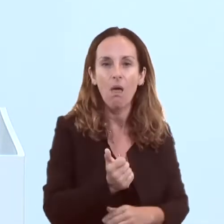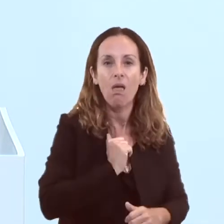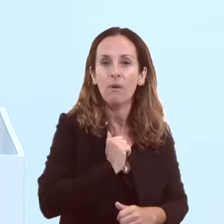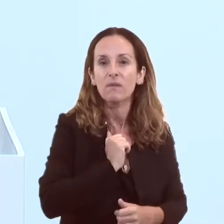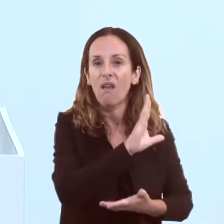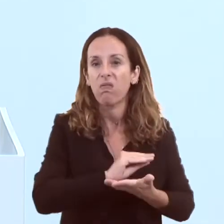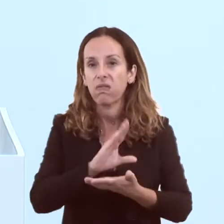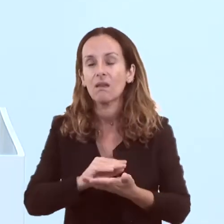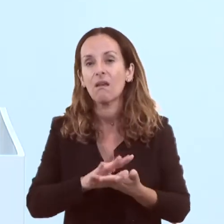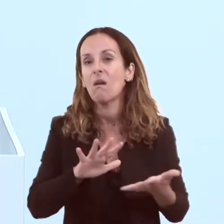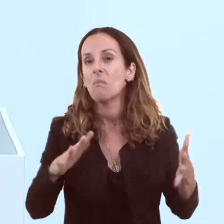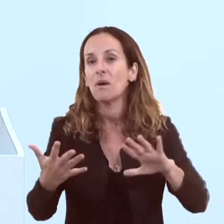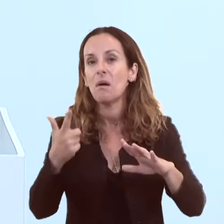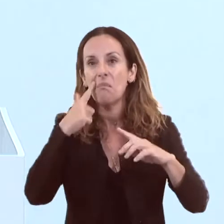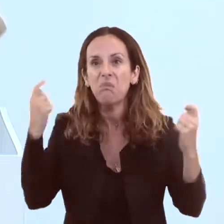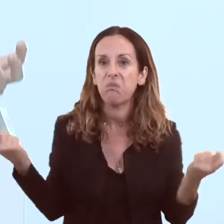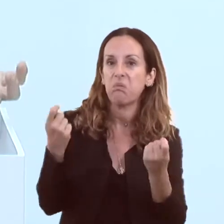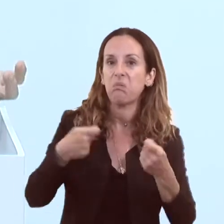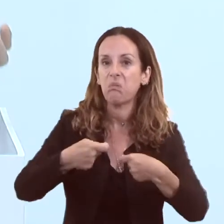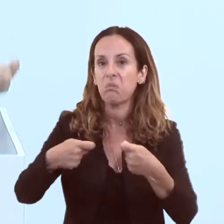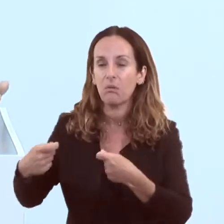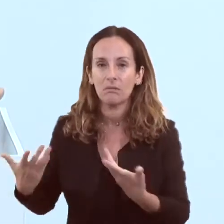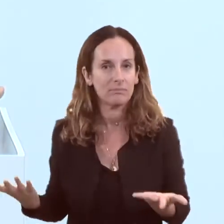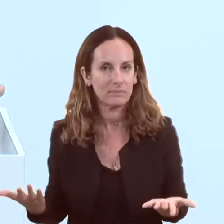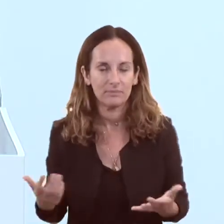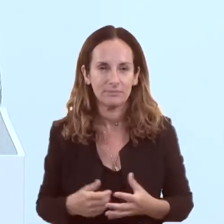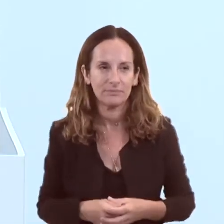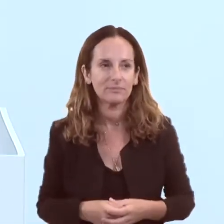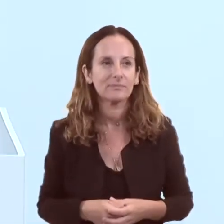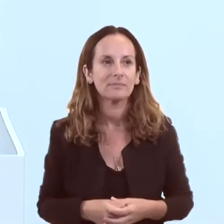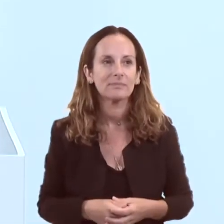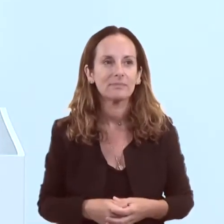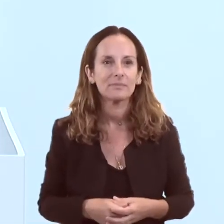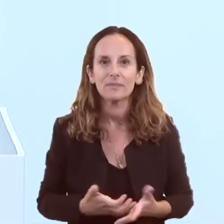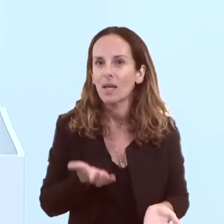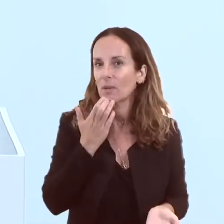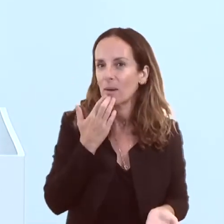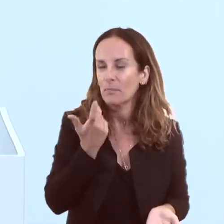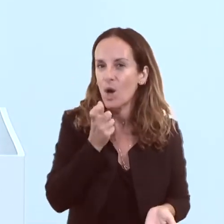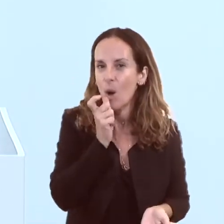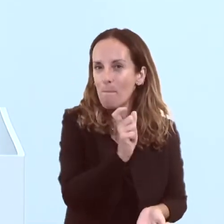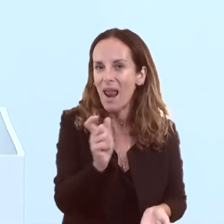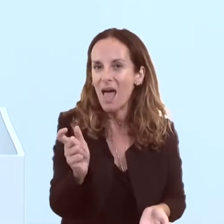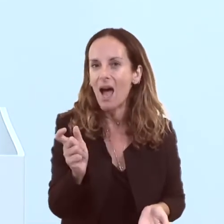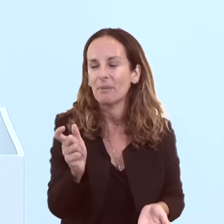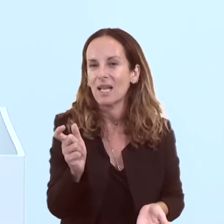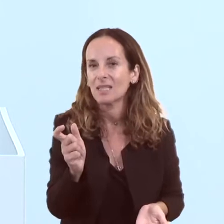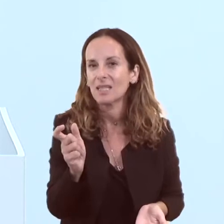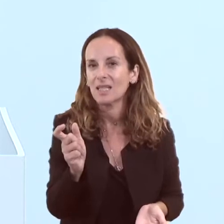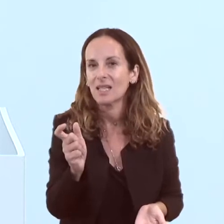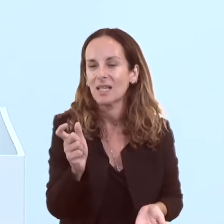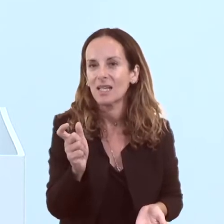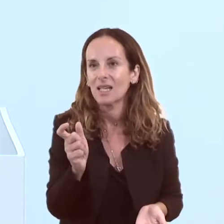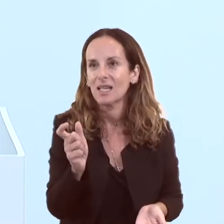sentido poético de las palabras de la riqueza asociativa de las palabras sin preservar la riqueza histórica